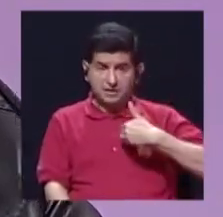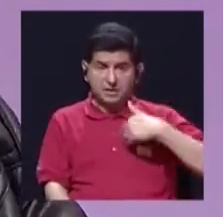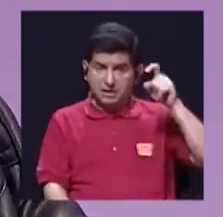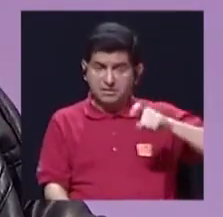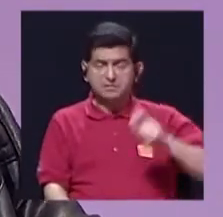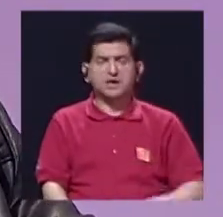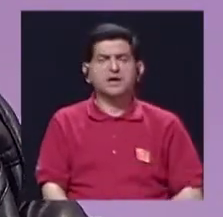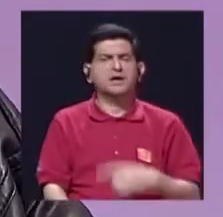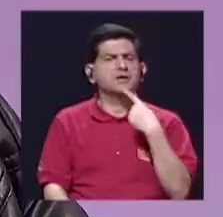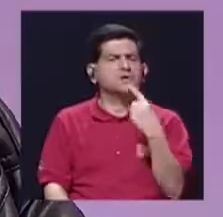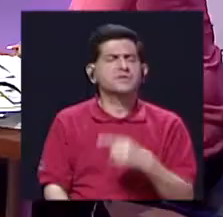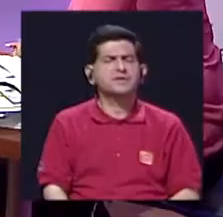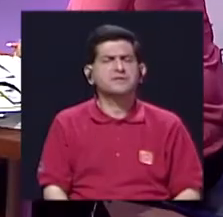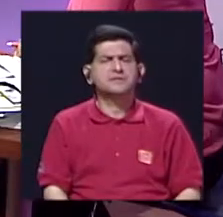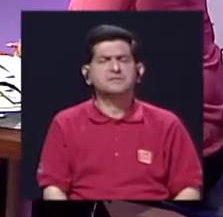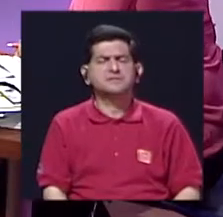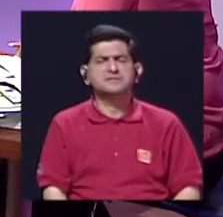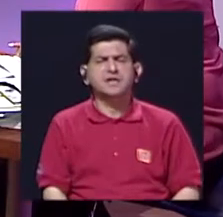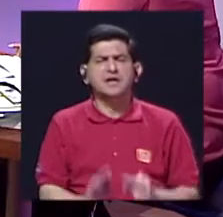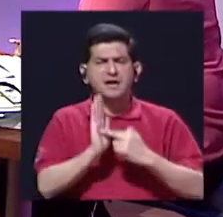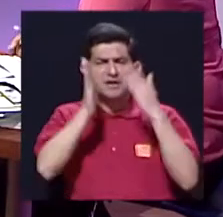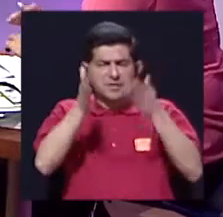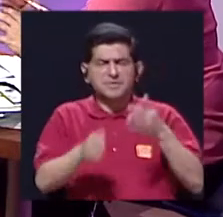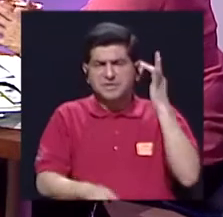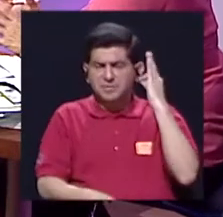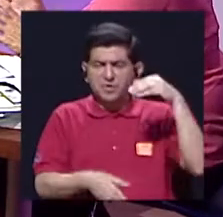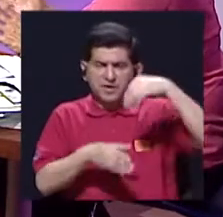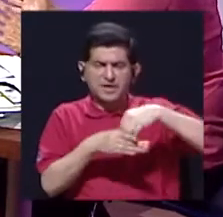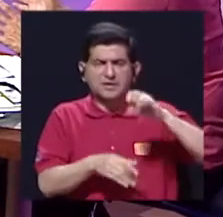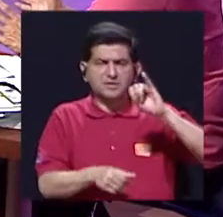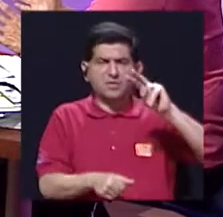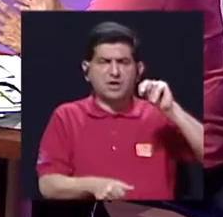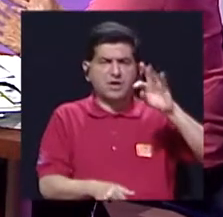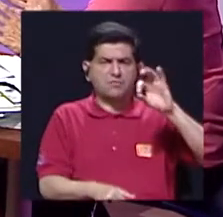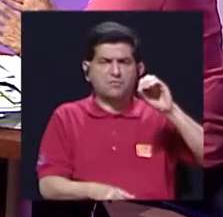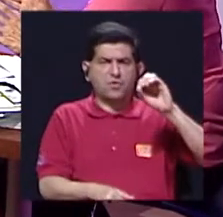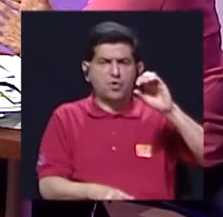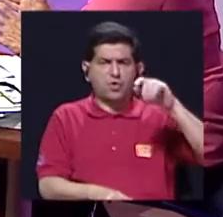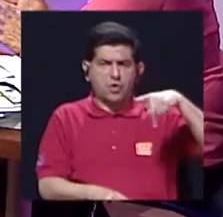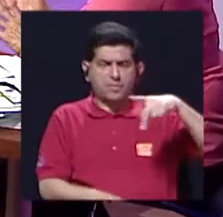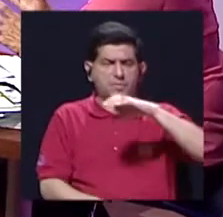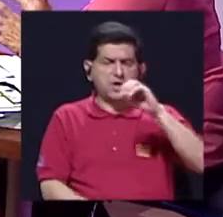debería. Dice aquí, a propósito de eso, ¿cómo está la representación de la mujer en el Infocop y CONACOP?